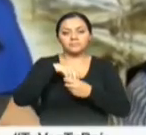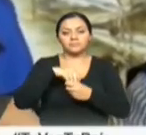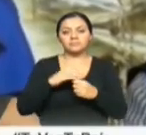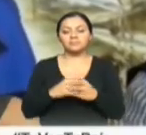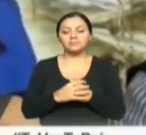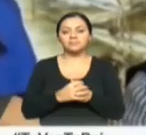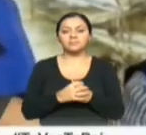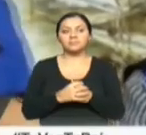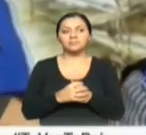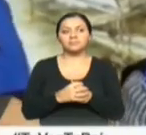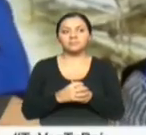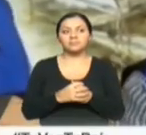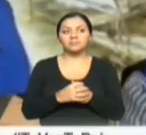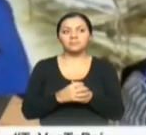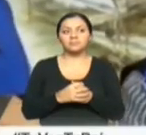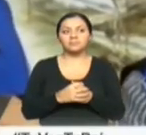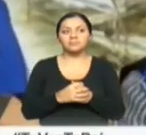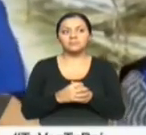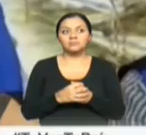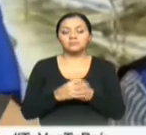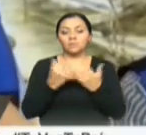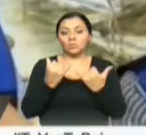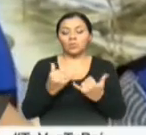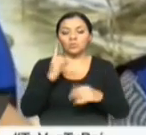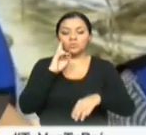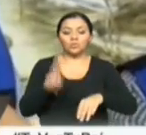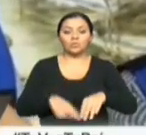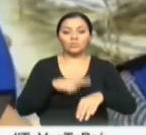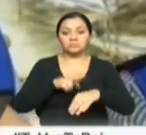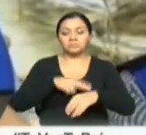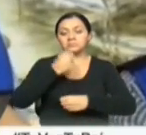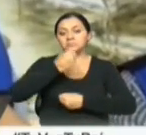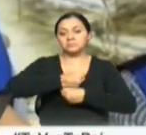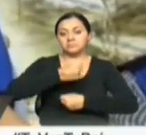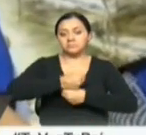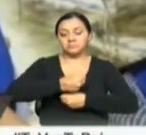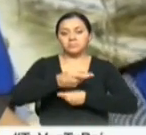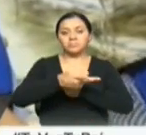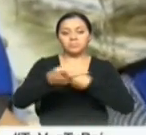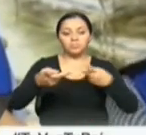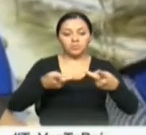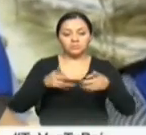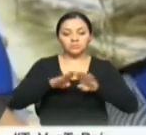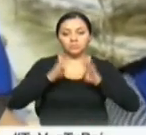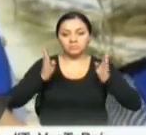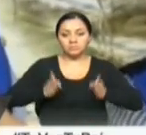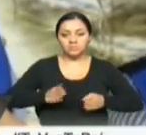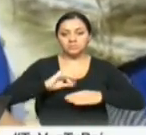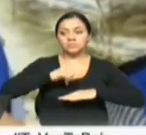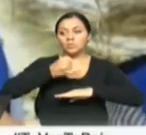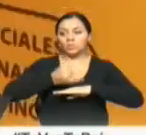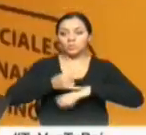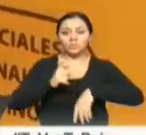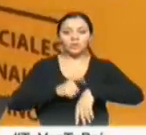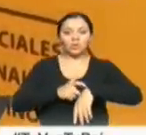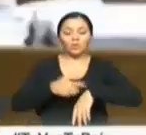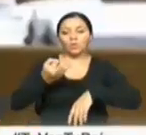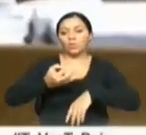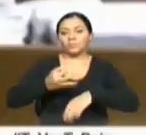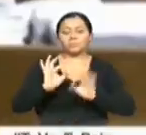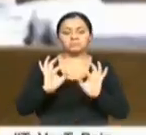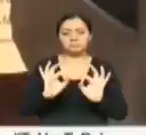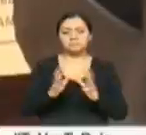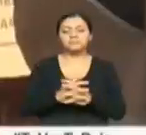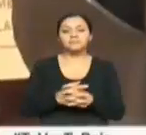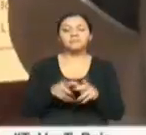que ejerza libremente. Todo transcurre con normalidad, los puestos y las mesas de votación abrieron a las horas indicadas. Así